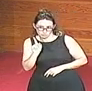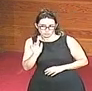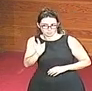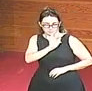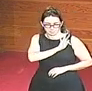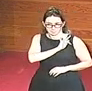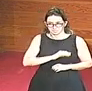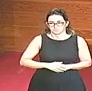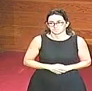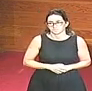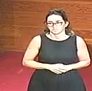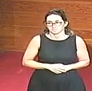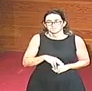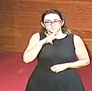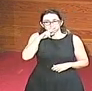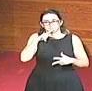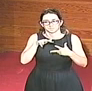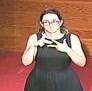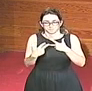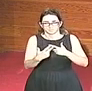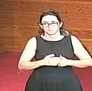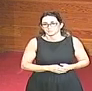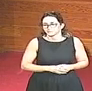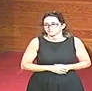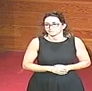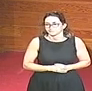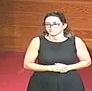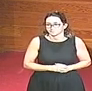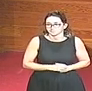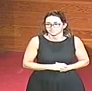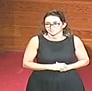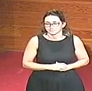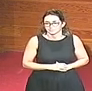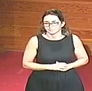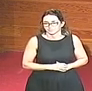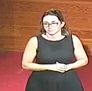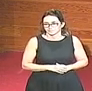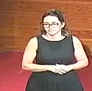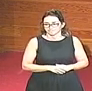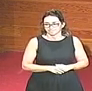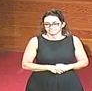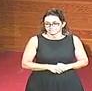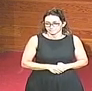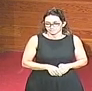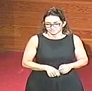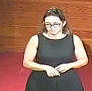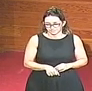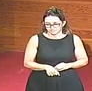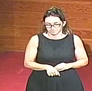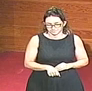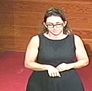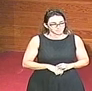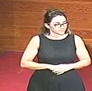2011an, The Corner Online magazinearen sortzaietako bate izan zen, nazioarteko irakurleentzako ingelesezko edabide ekonomiko